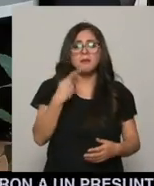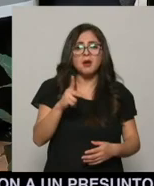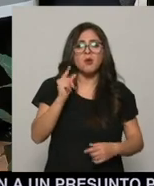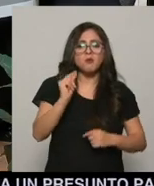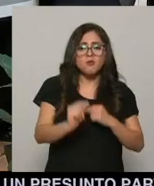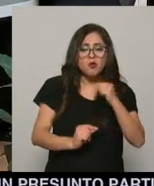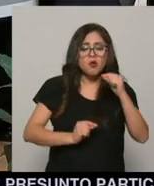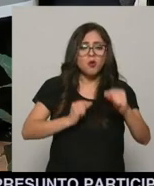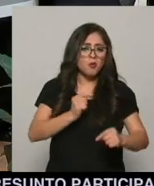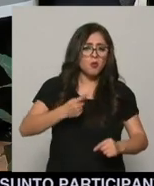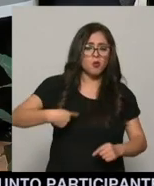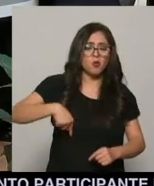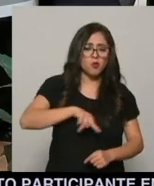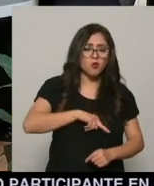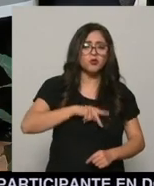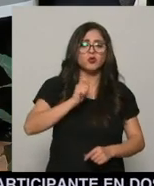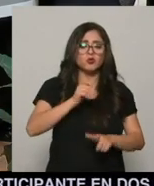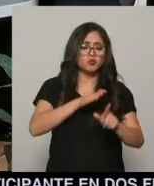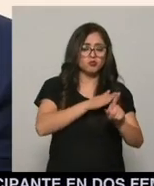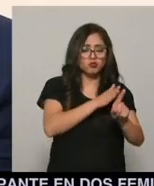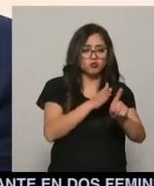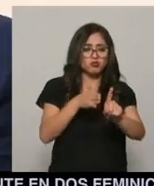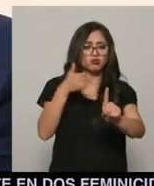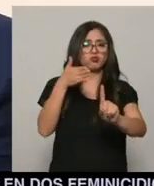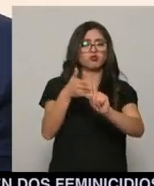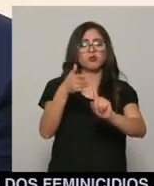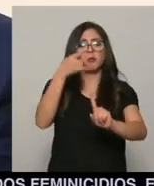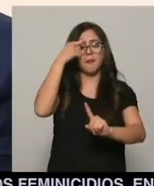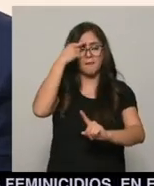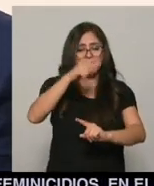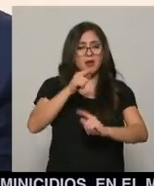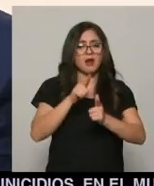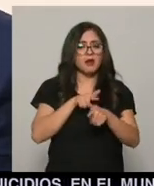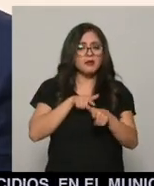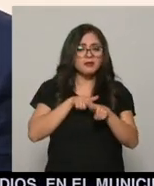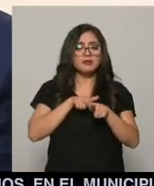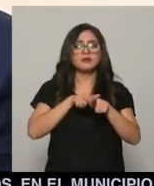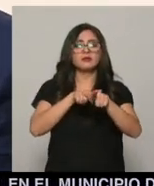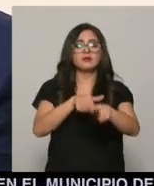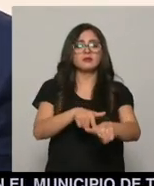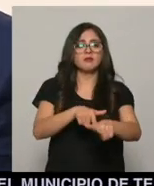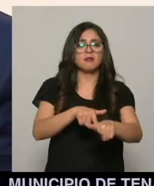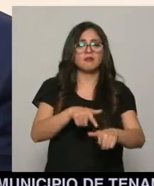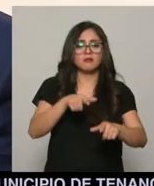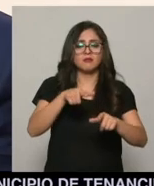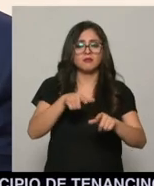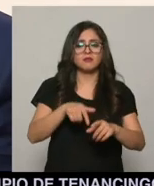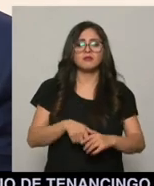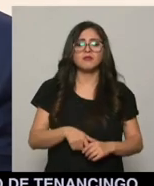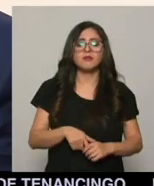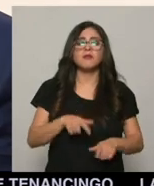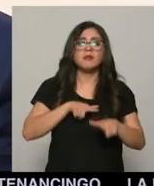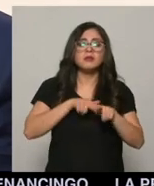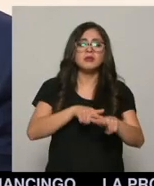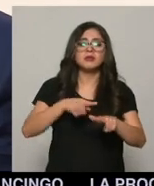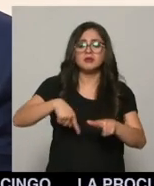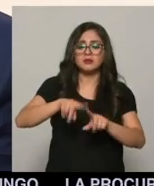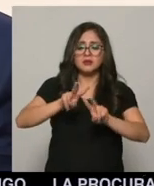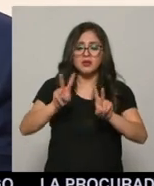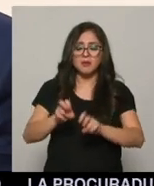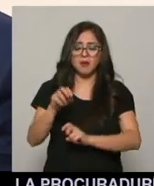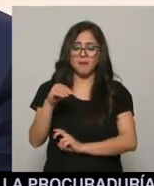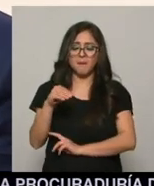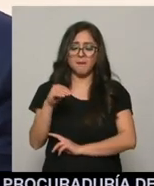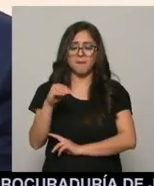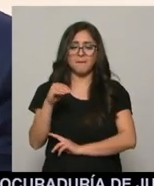que vamos en dirección correcta, abriendo todo este modelo neoliberal que solo